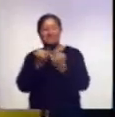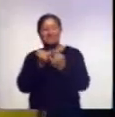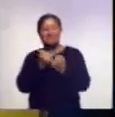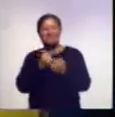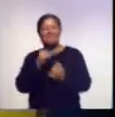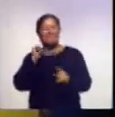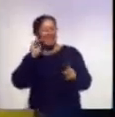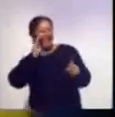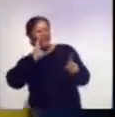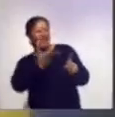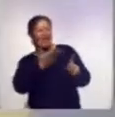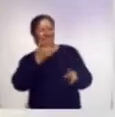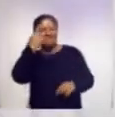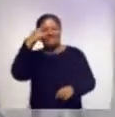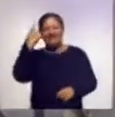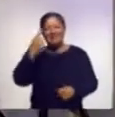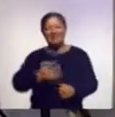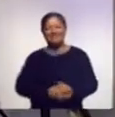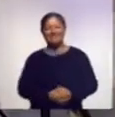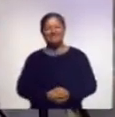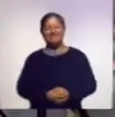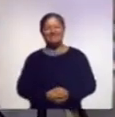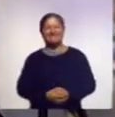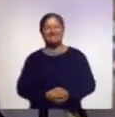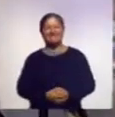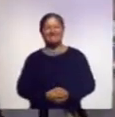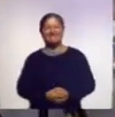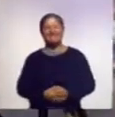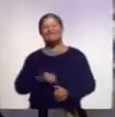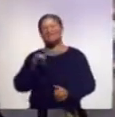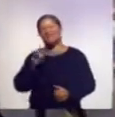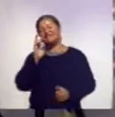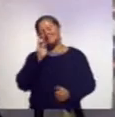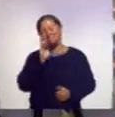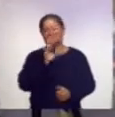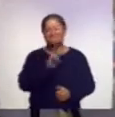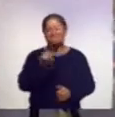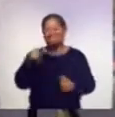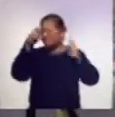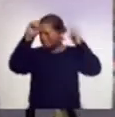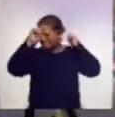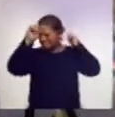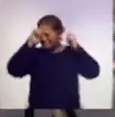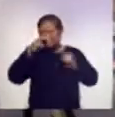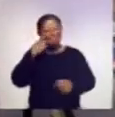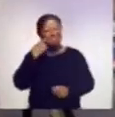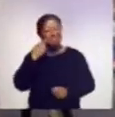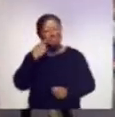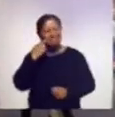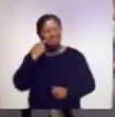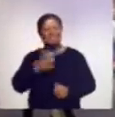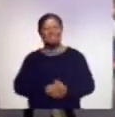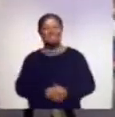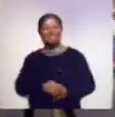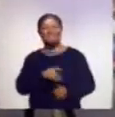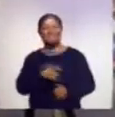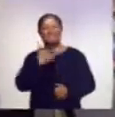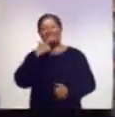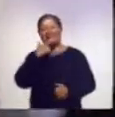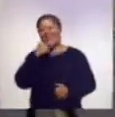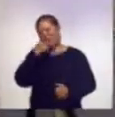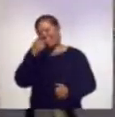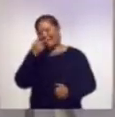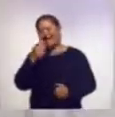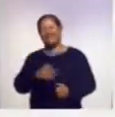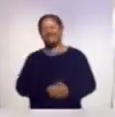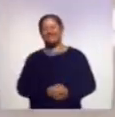por el grillito cantor. Que sí, ya se ve que no estás a gusto ahí, y aunque me hables inglés, no te